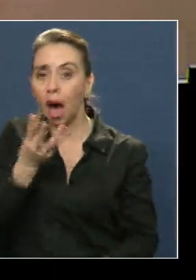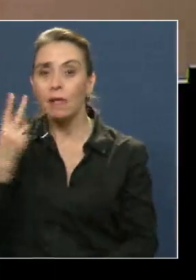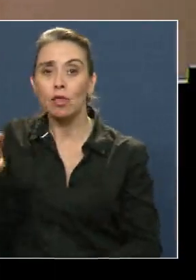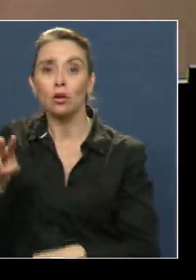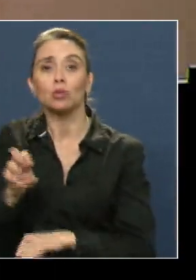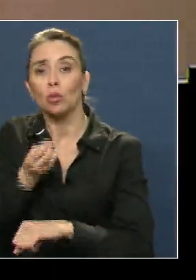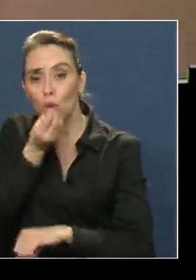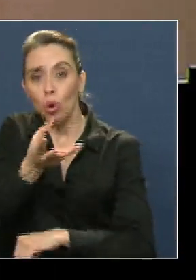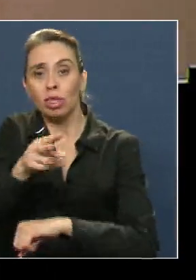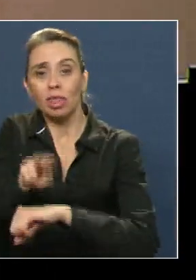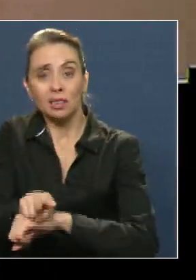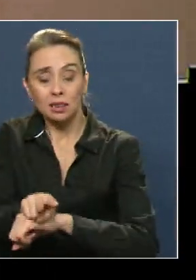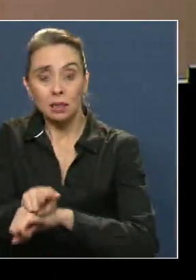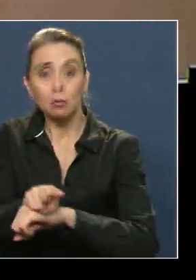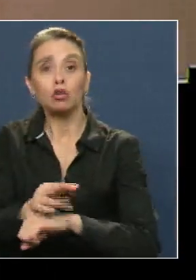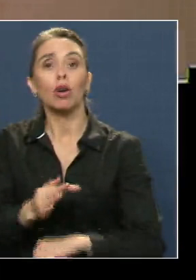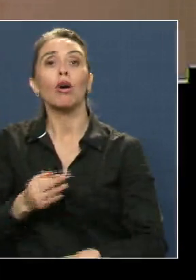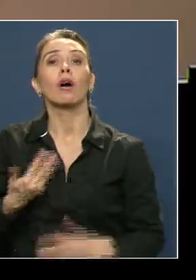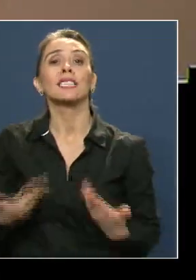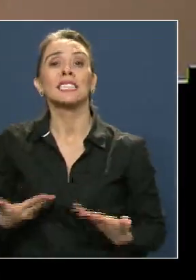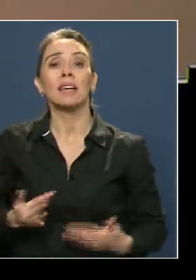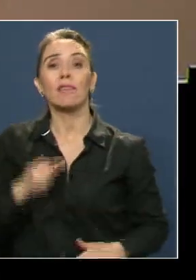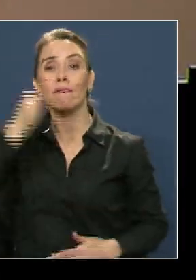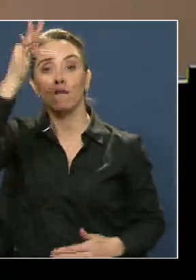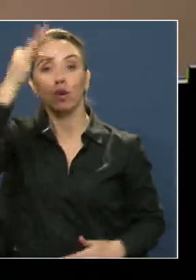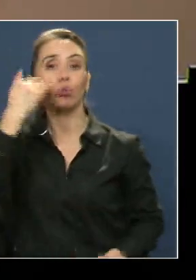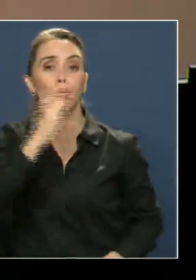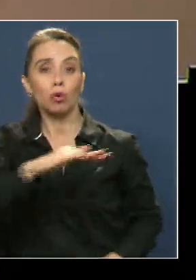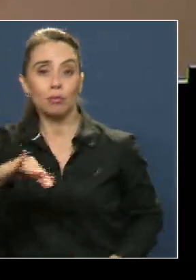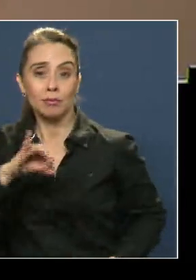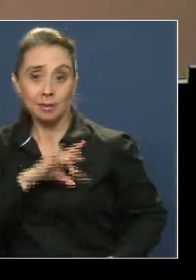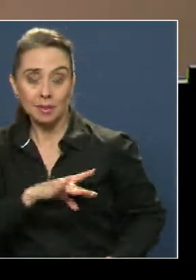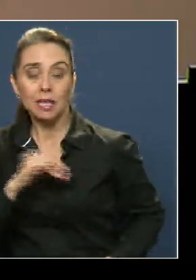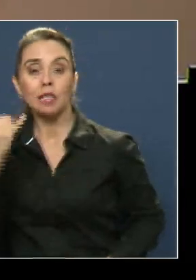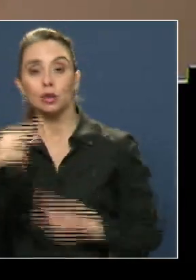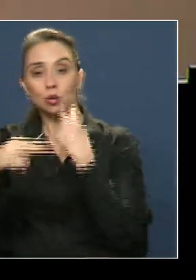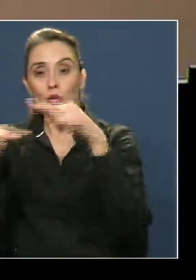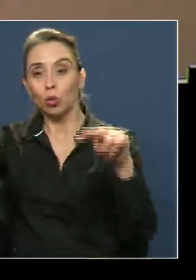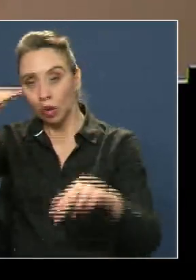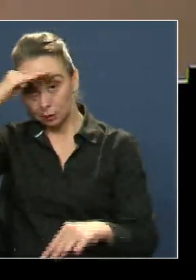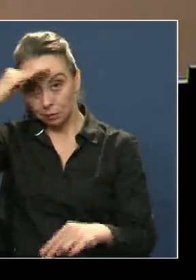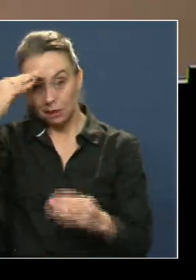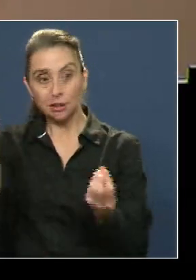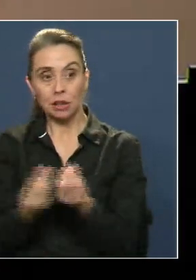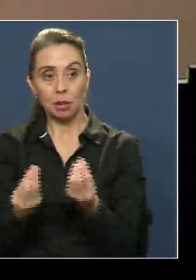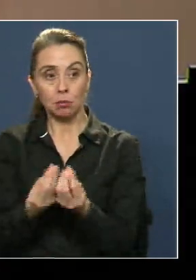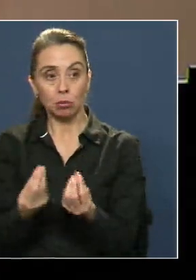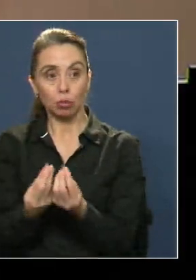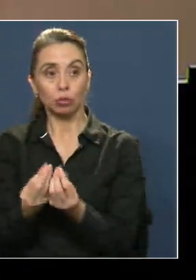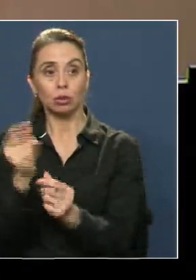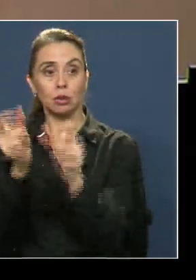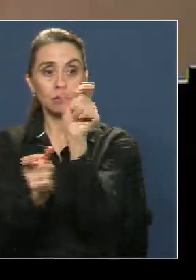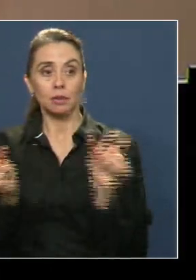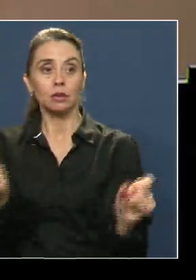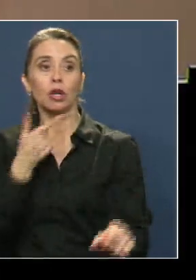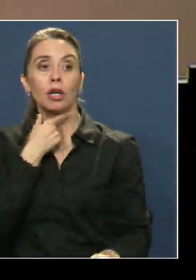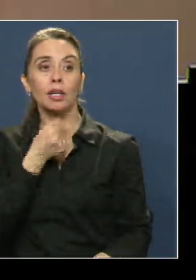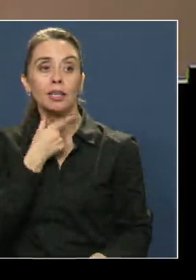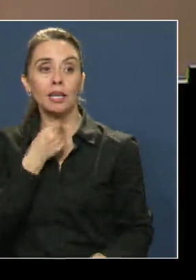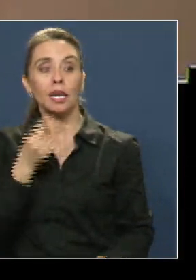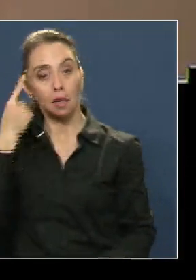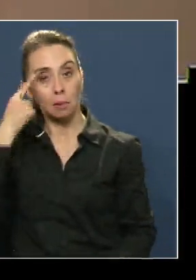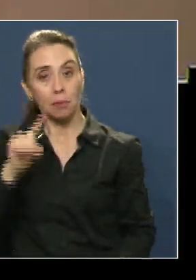servirá al futuro del país y los niños, sino que también con sus propias experiencias, como muchos quizás quisieran hacer,